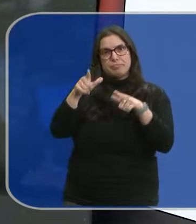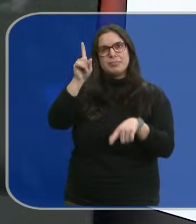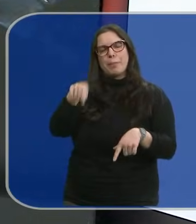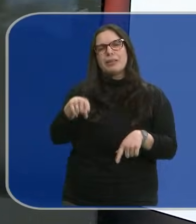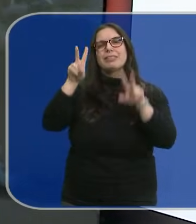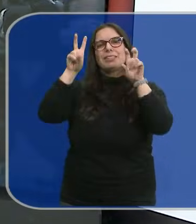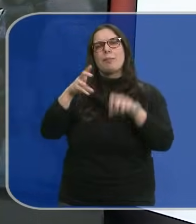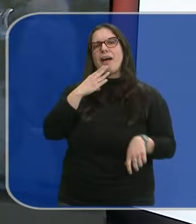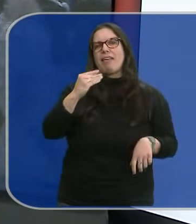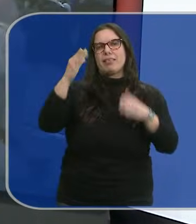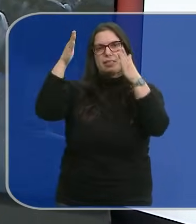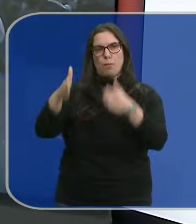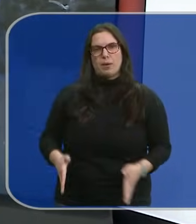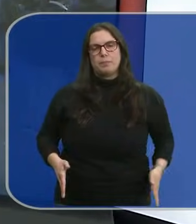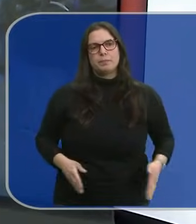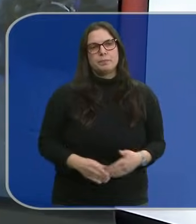Diego Cano.